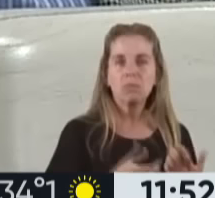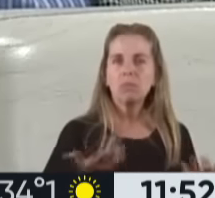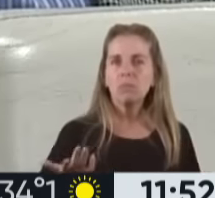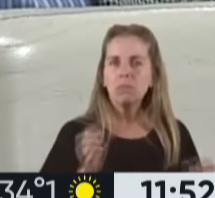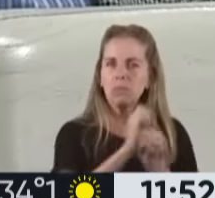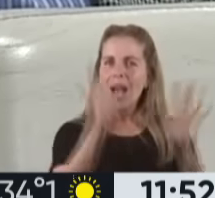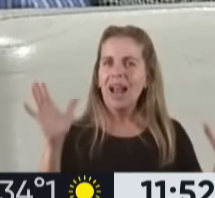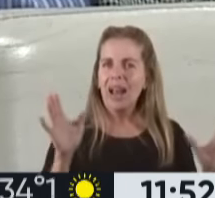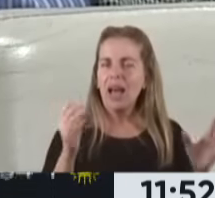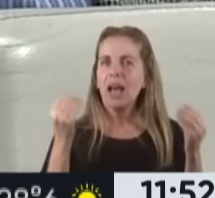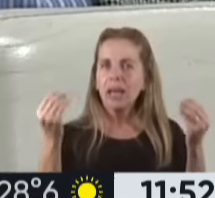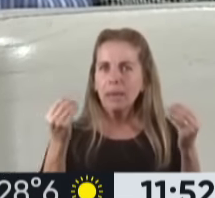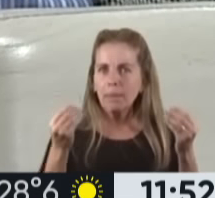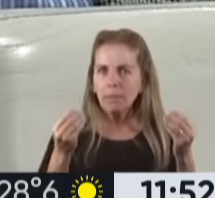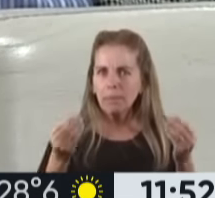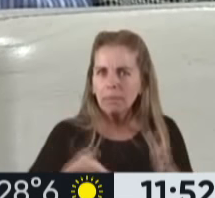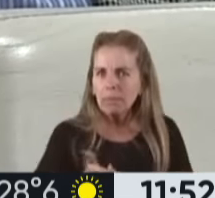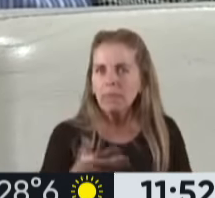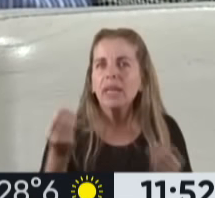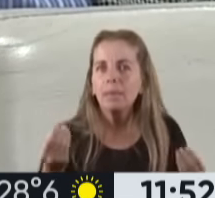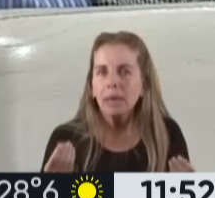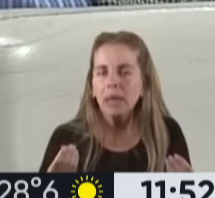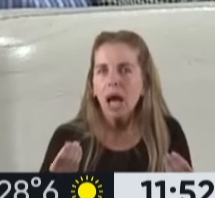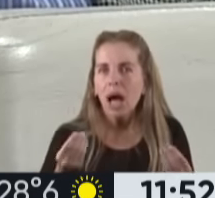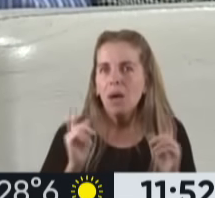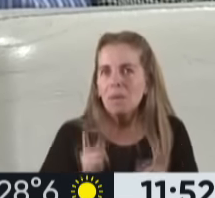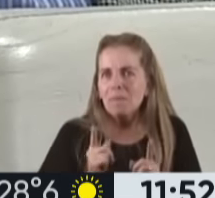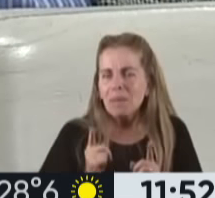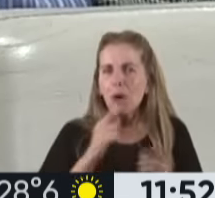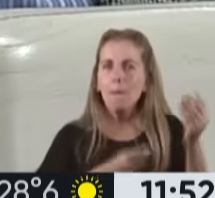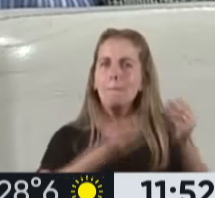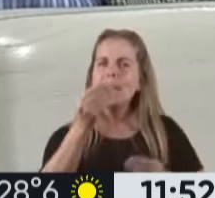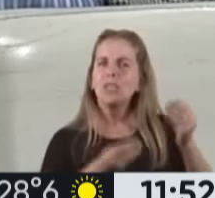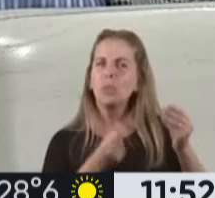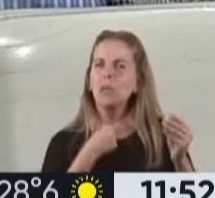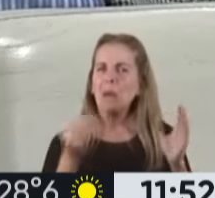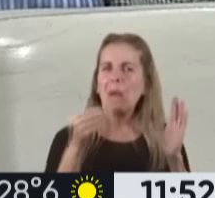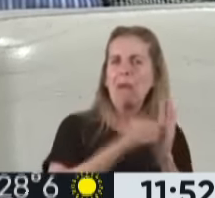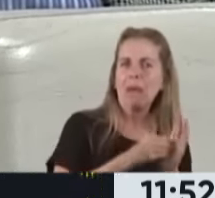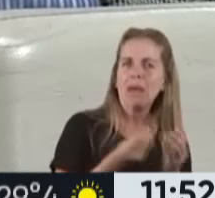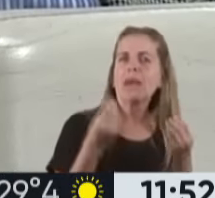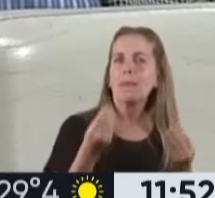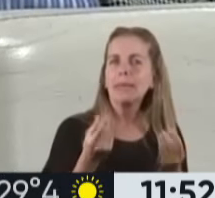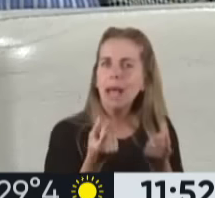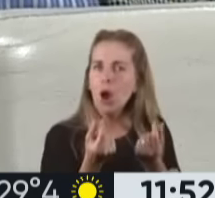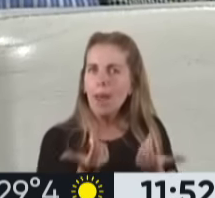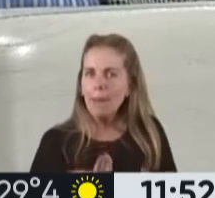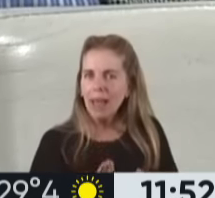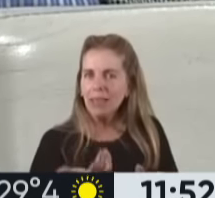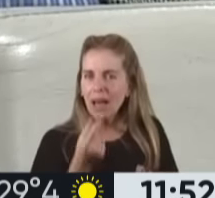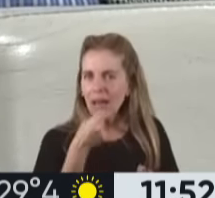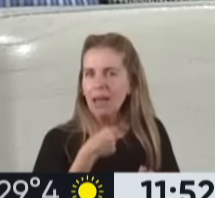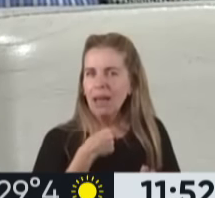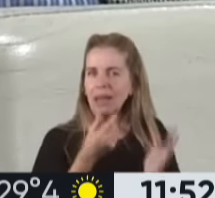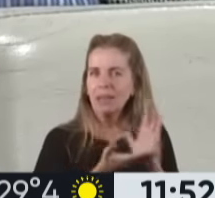a pasar para que se entienda un poco más con lo que se quiso derogar en el presupuesto, que fue, fondos que se reclamaban para